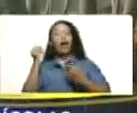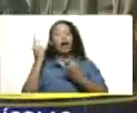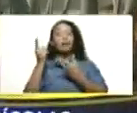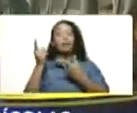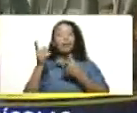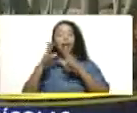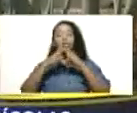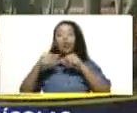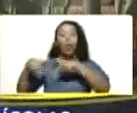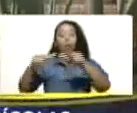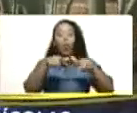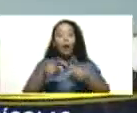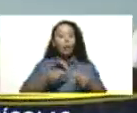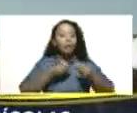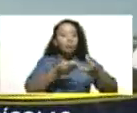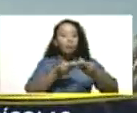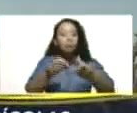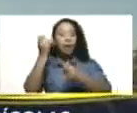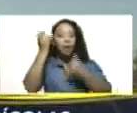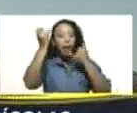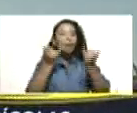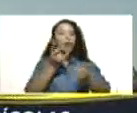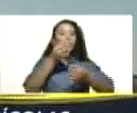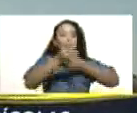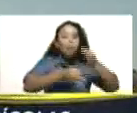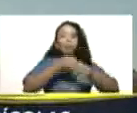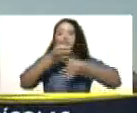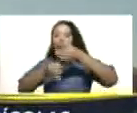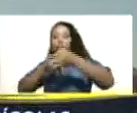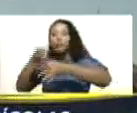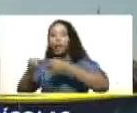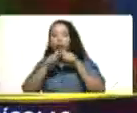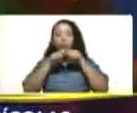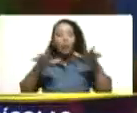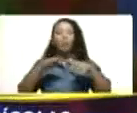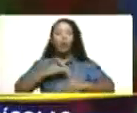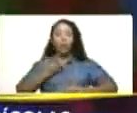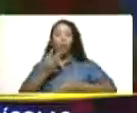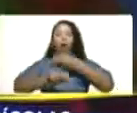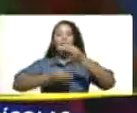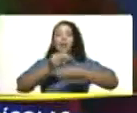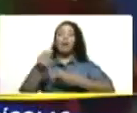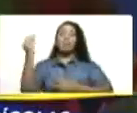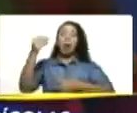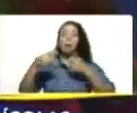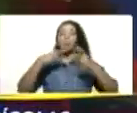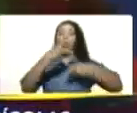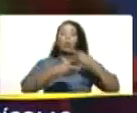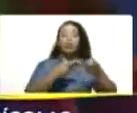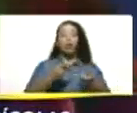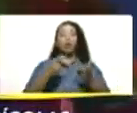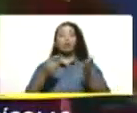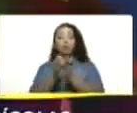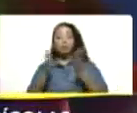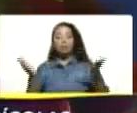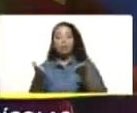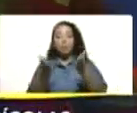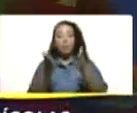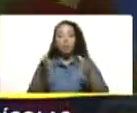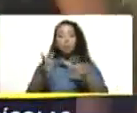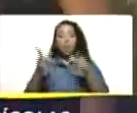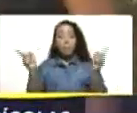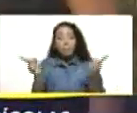sentido, pues le damos el pase también a nuestro camarada productor para que nos dé sus impresiones con respecto a esta experiencia productiva, esta